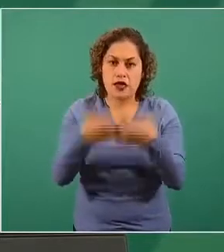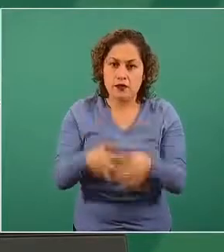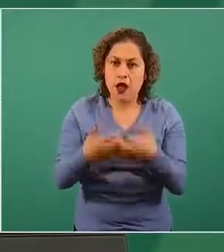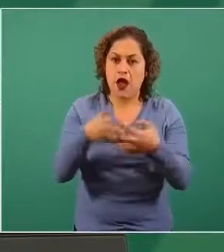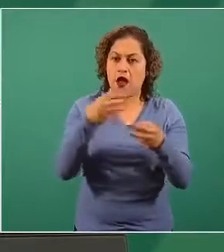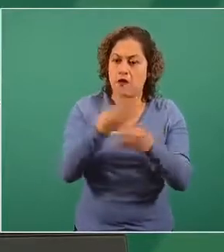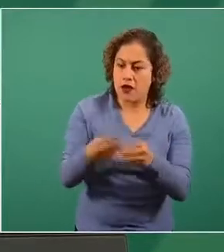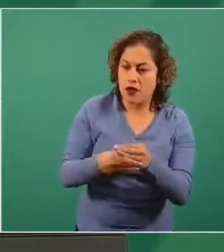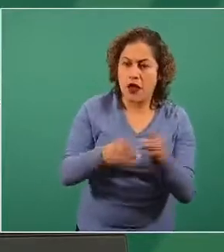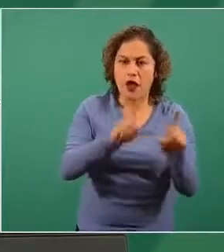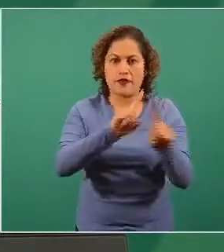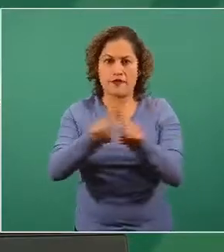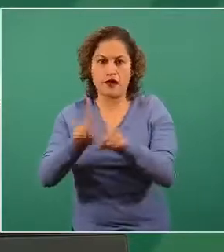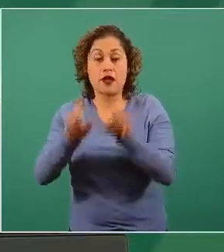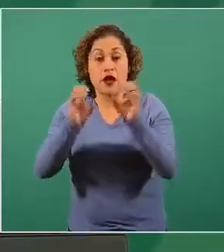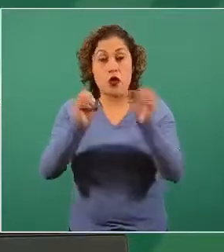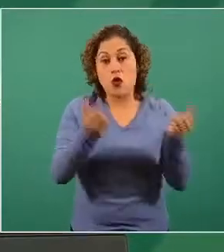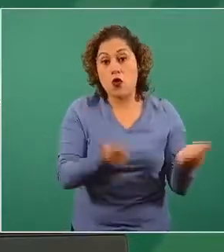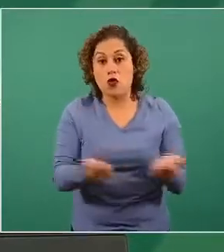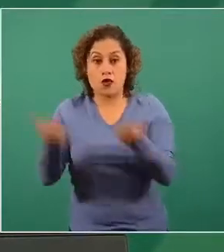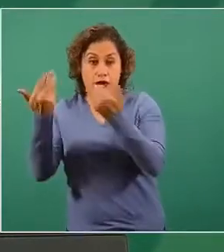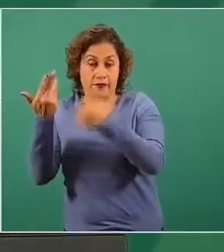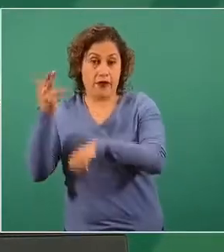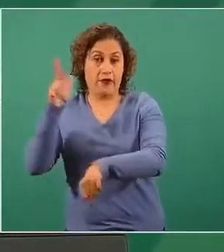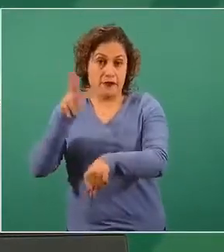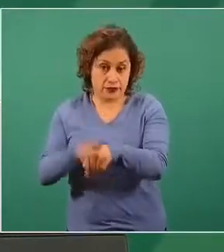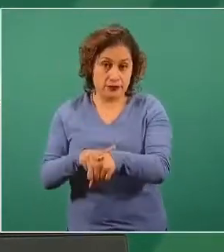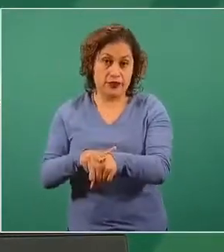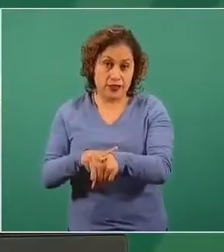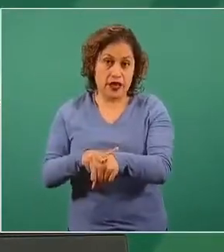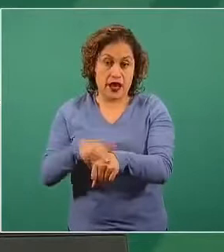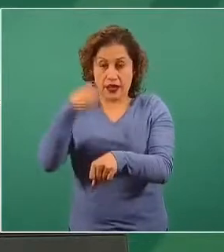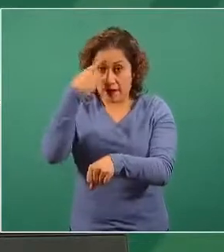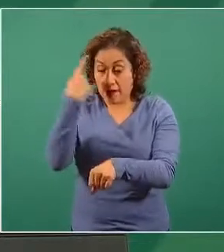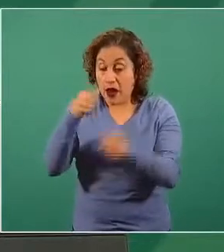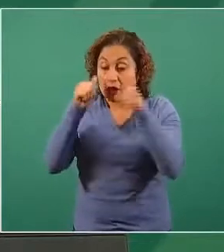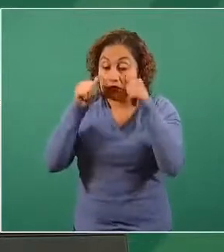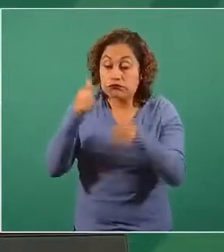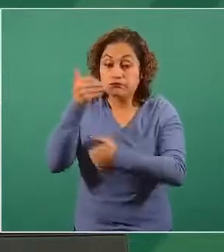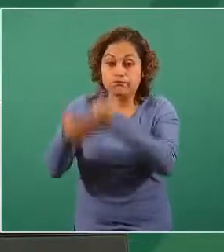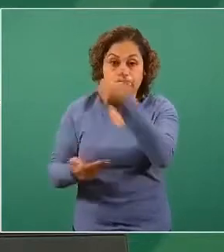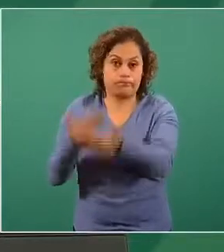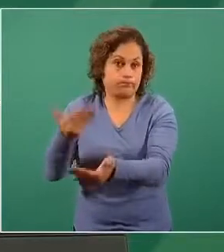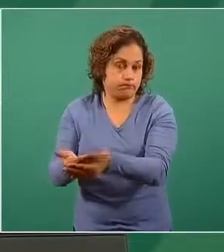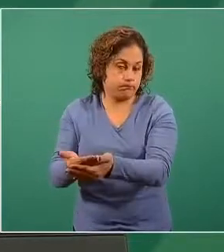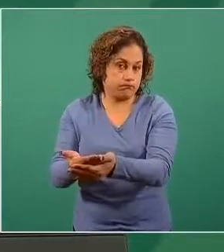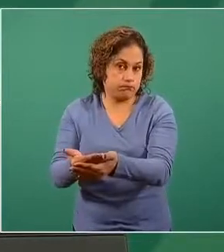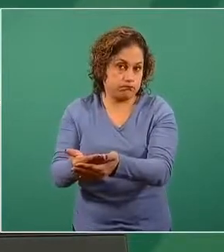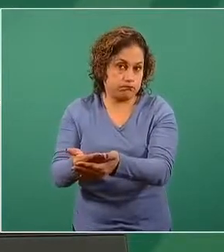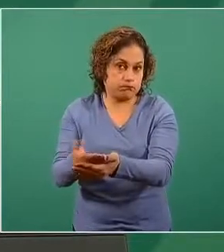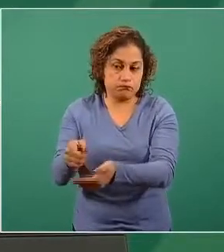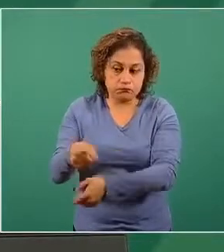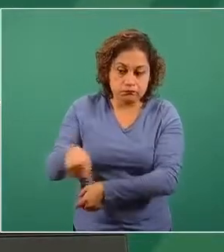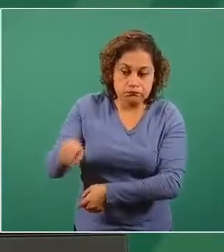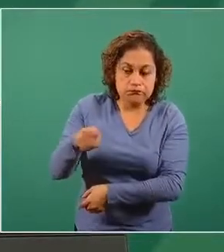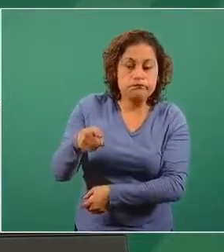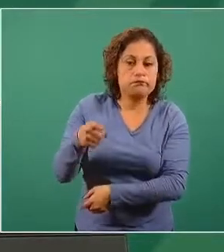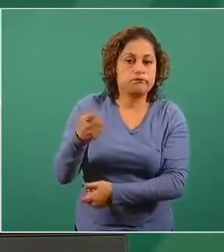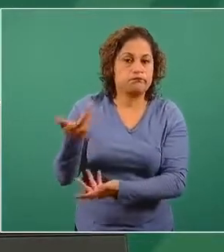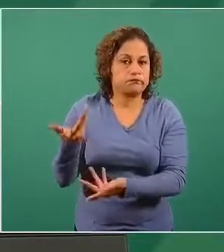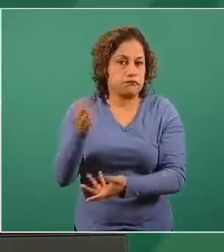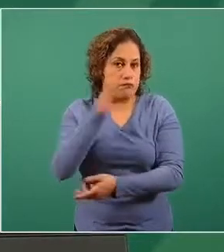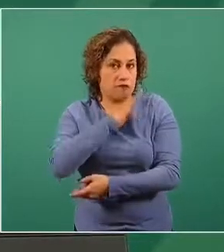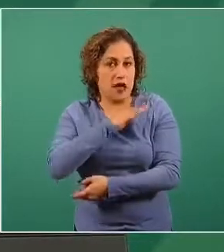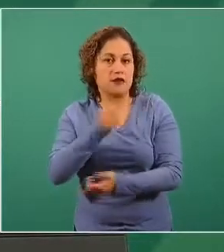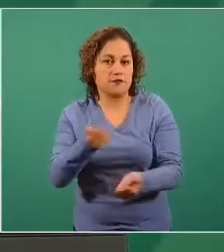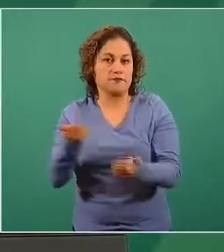atender y trasladar a un nivel de atención que requiera la persona que presenta potencialmente